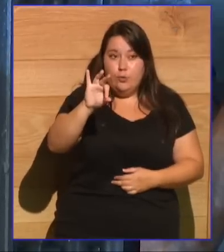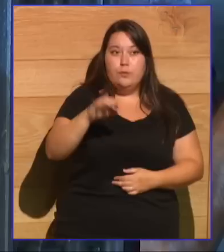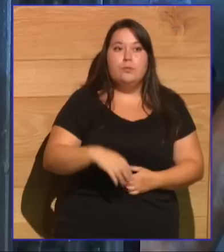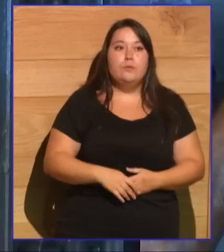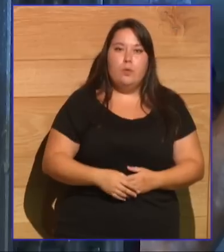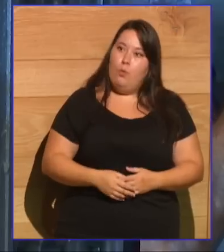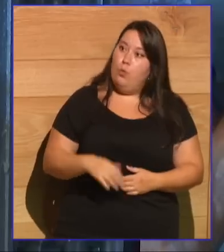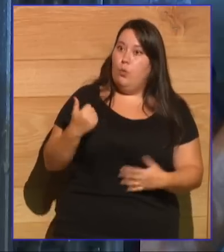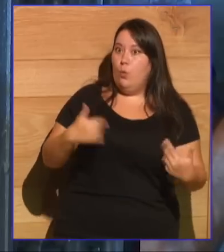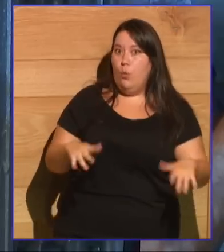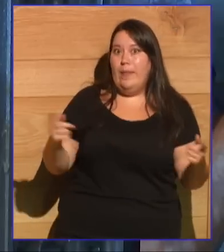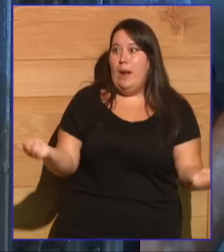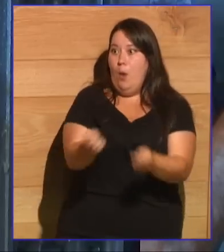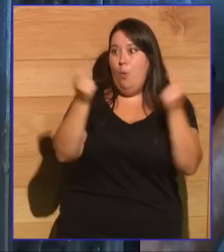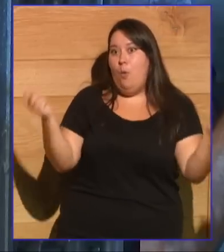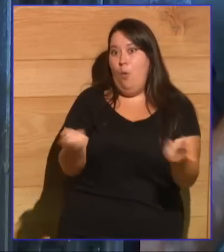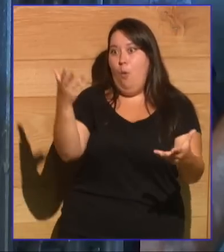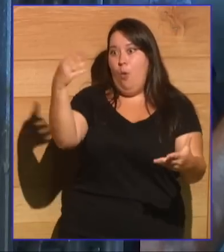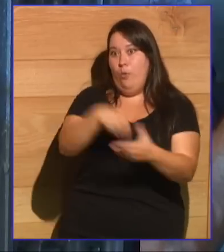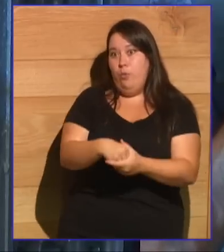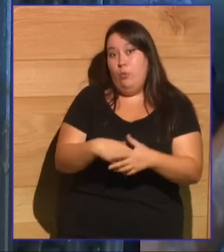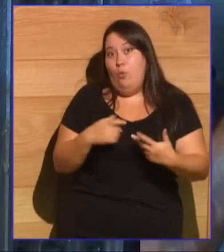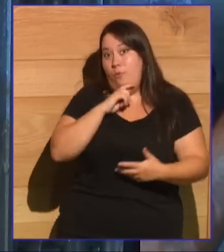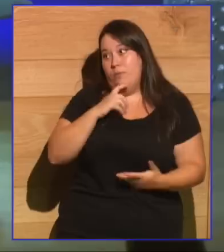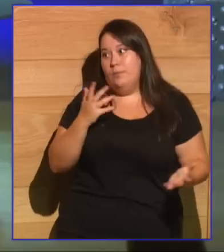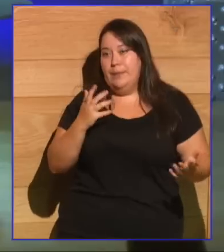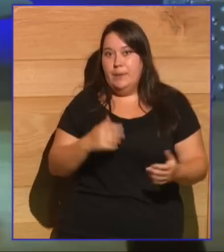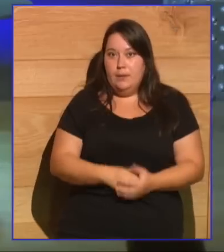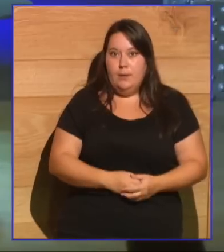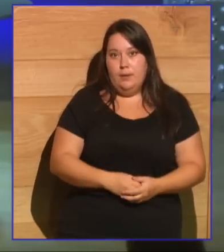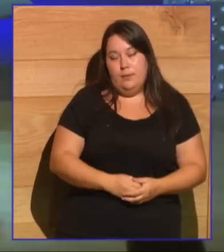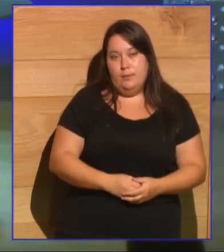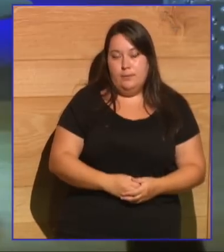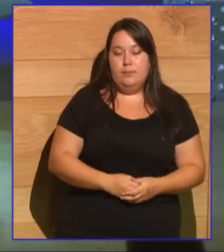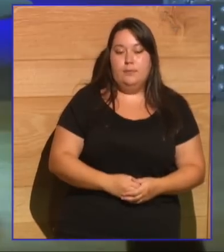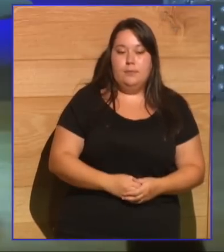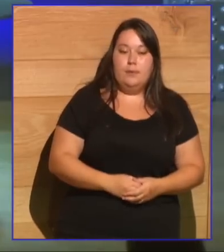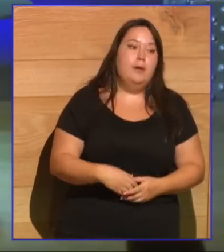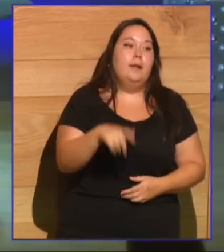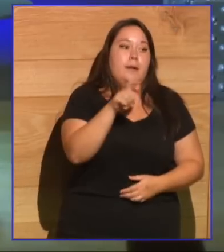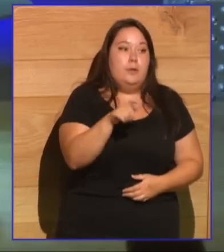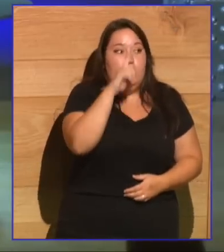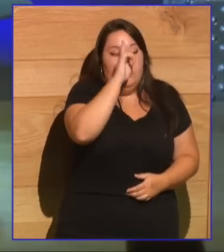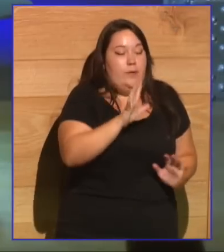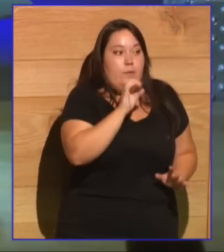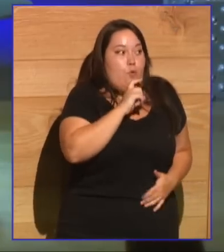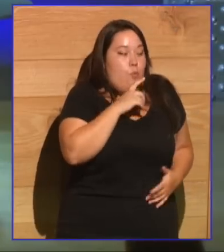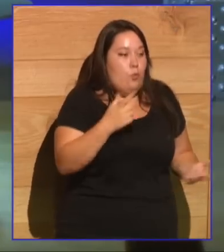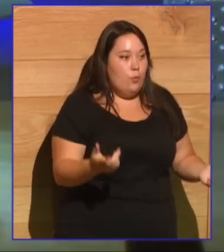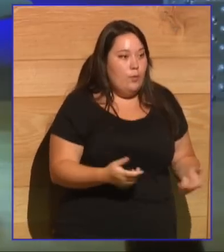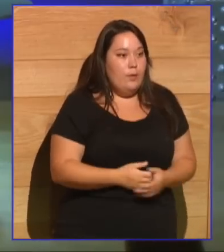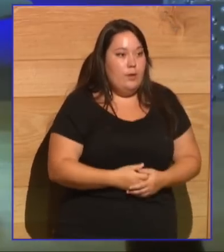vaselina en la promo no se hace nada muy bien metida cuando sientes que no saben cómo ha pasado